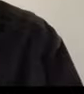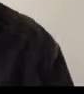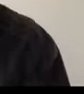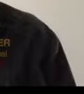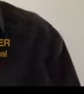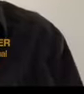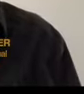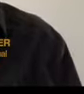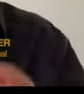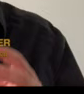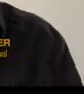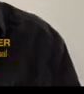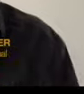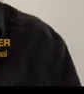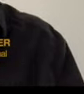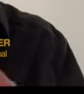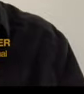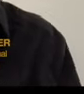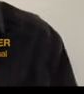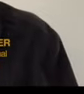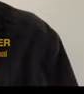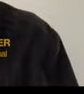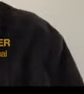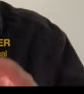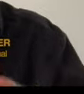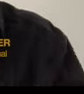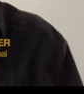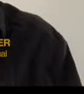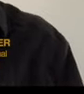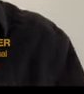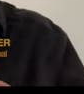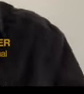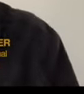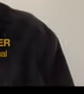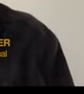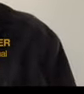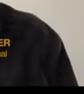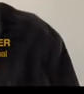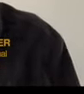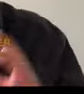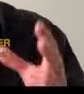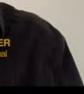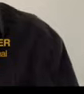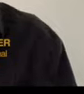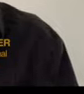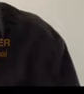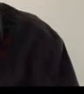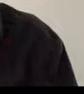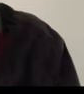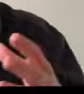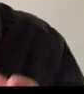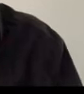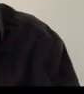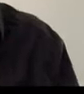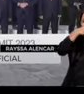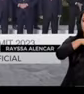El presidente Lula da Silva participó como invitado a la reunión del G7, un conjunto de países